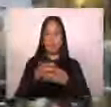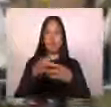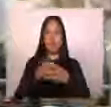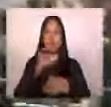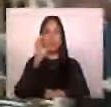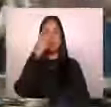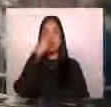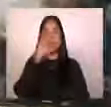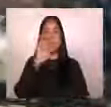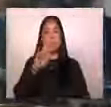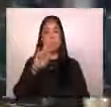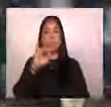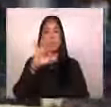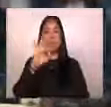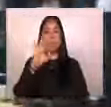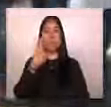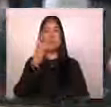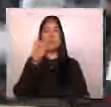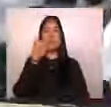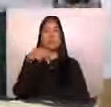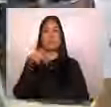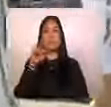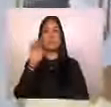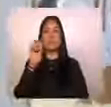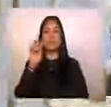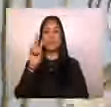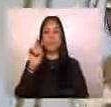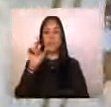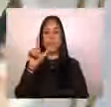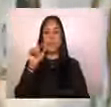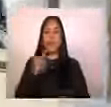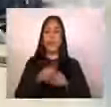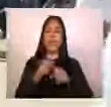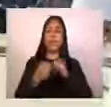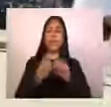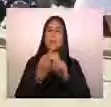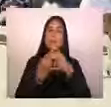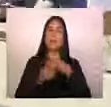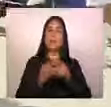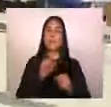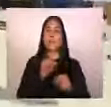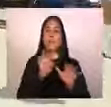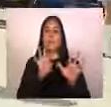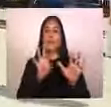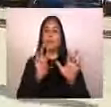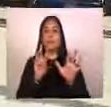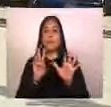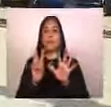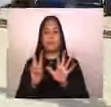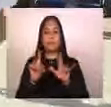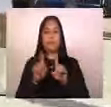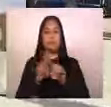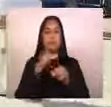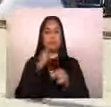Como una nueva opción musical que dio un cambio trascendental en las bandas y los jóvenes guatemaltecos.